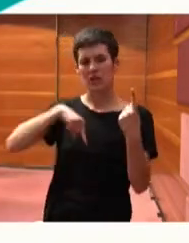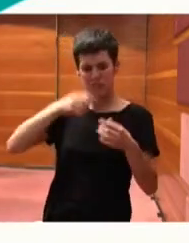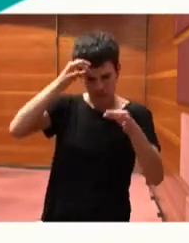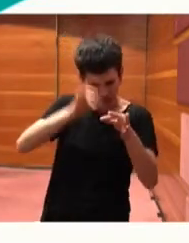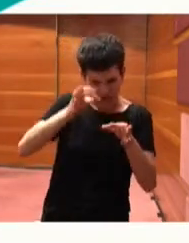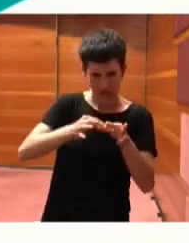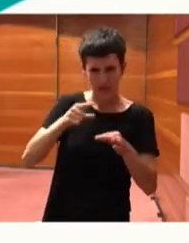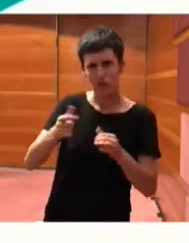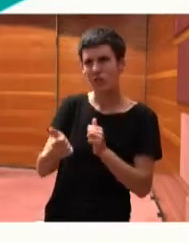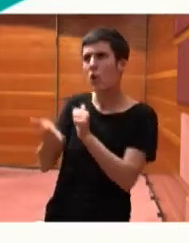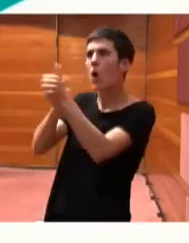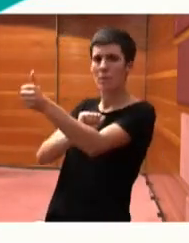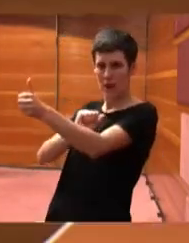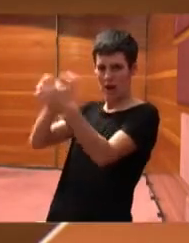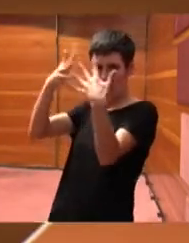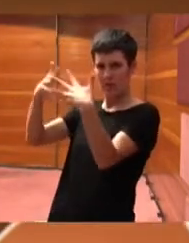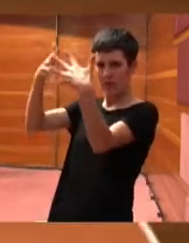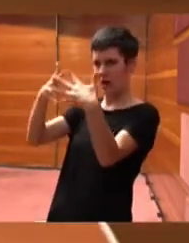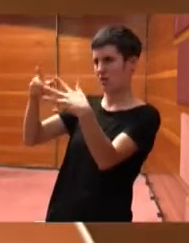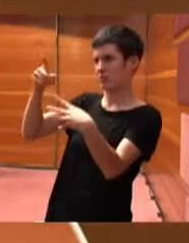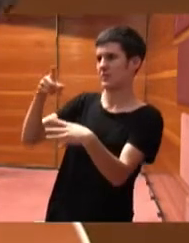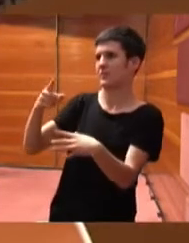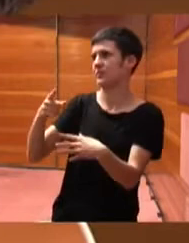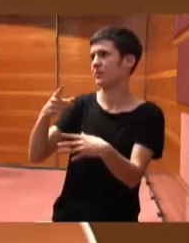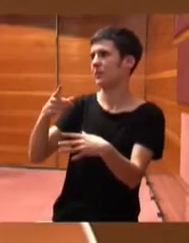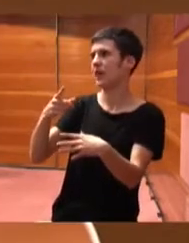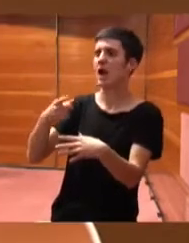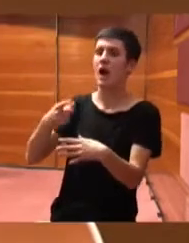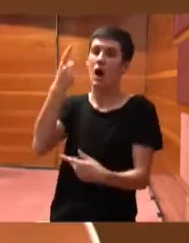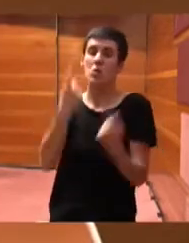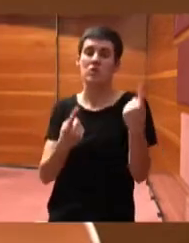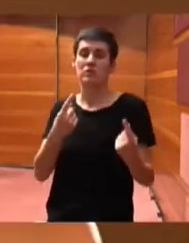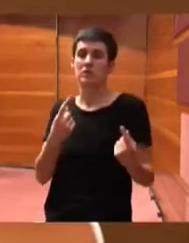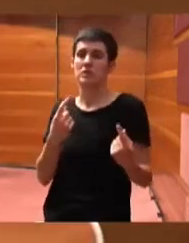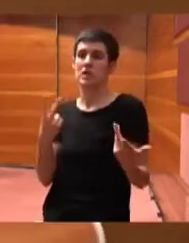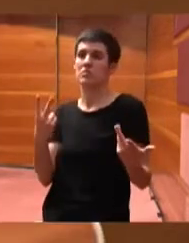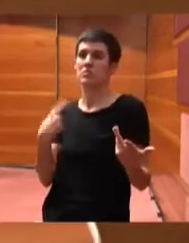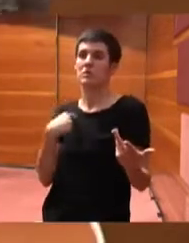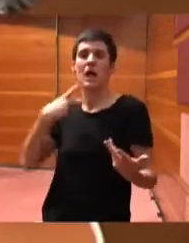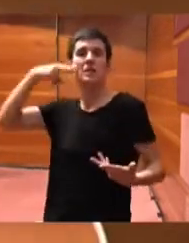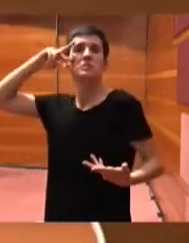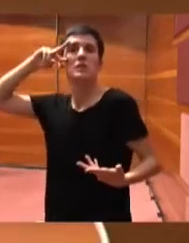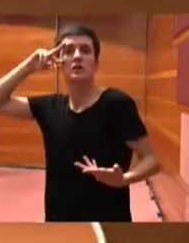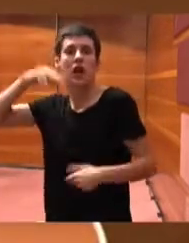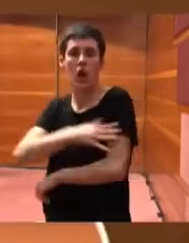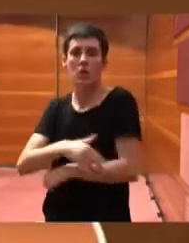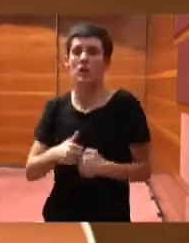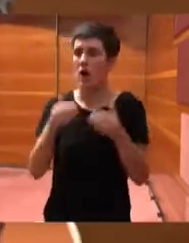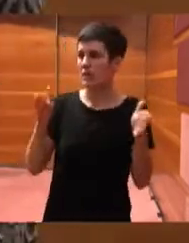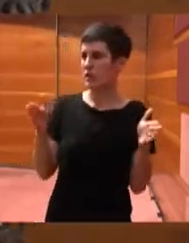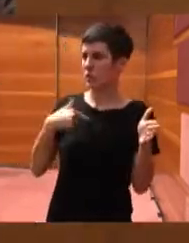copiar de los americanos. Tú vas allí y, ¿verdad? Alberto y a mí nos presentan como experta en gobierno abierto y no sé qué dices.